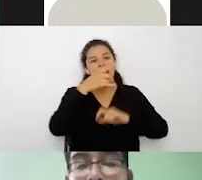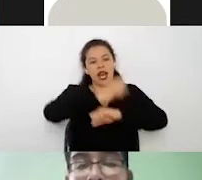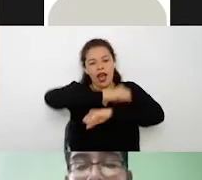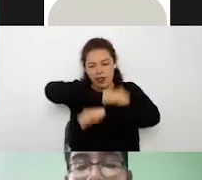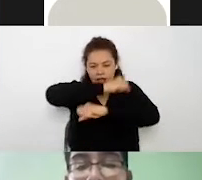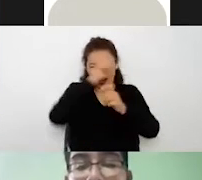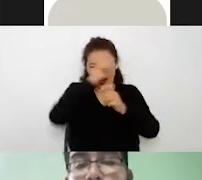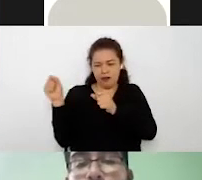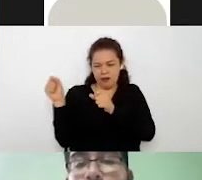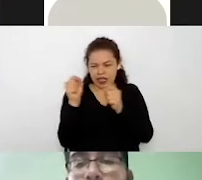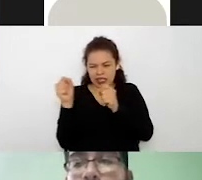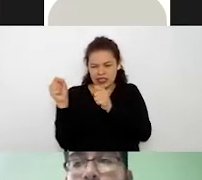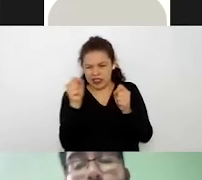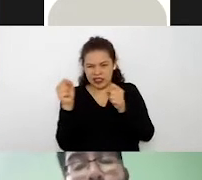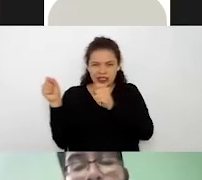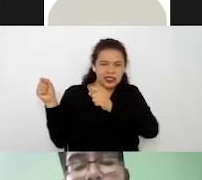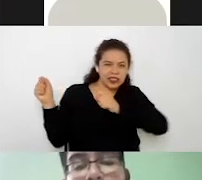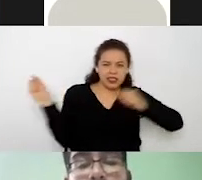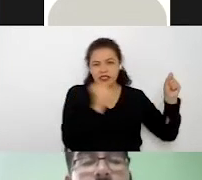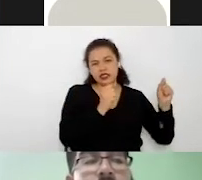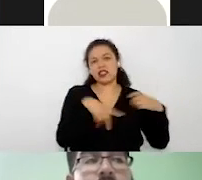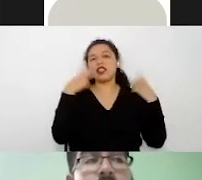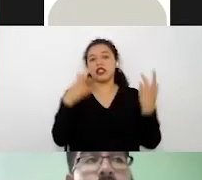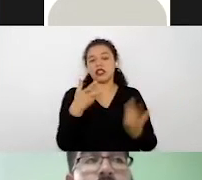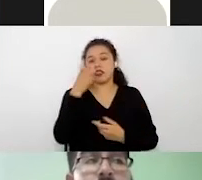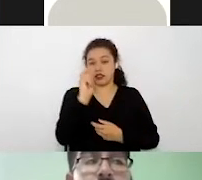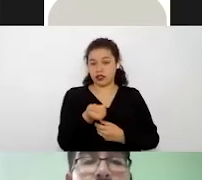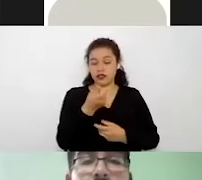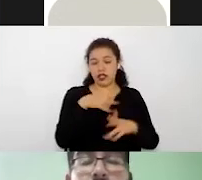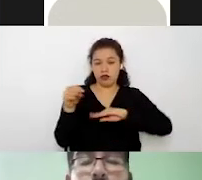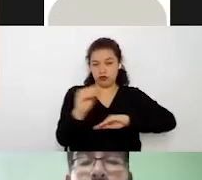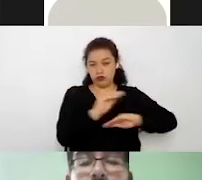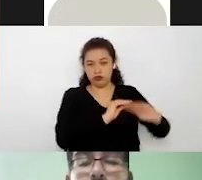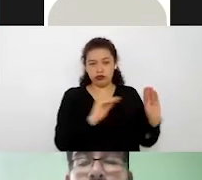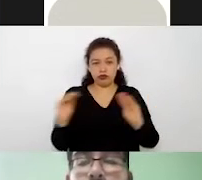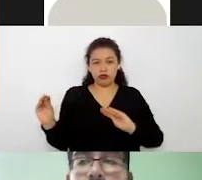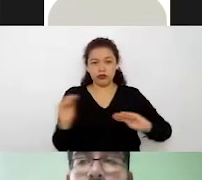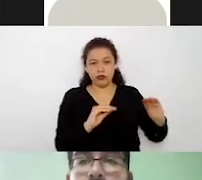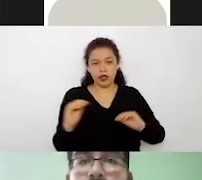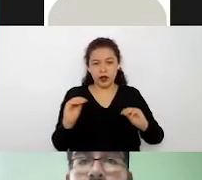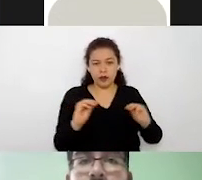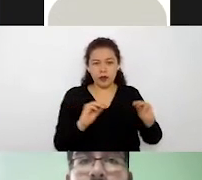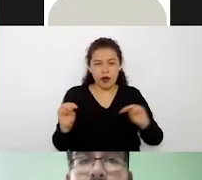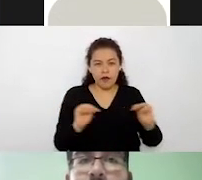indicativo muy fuerte de que el movimiento quizás hizo que hubiera